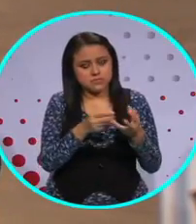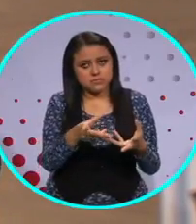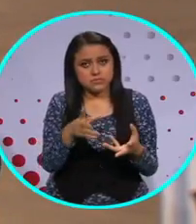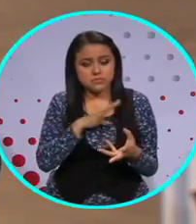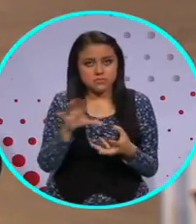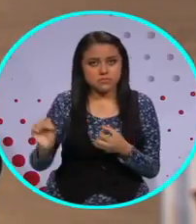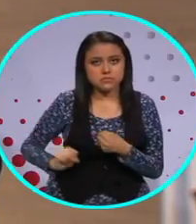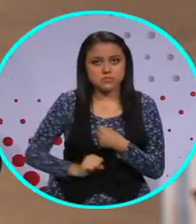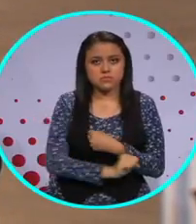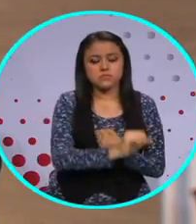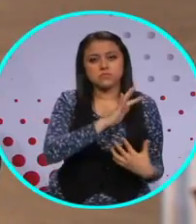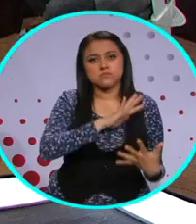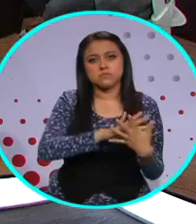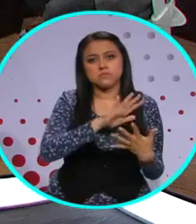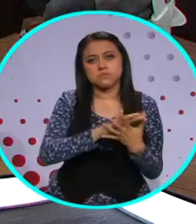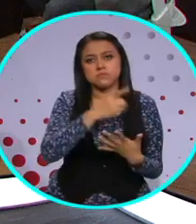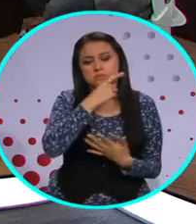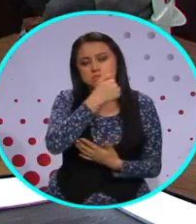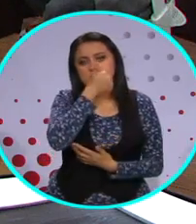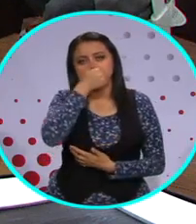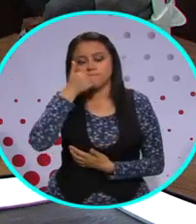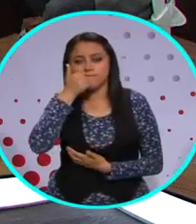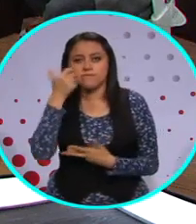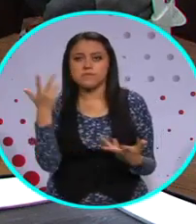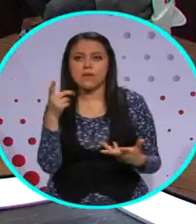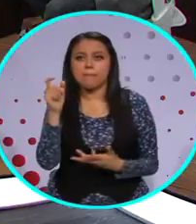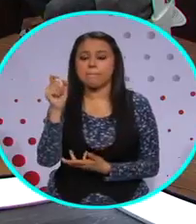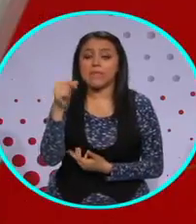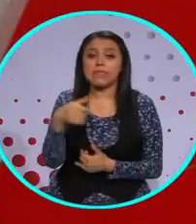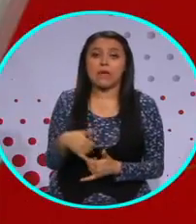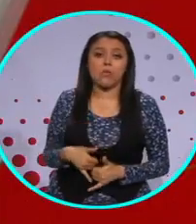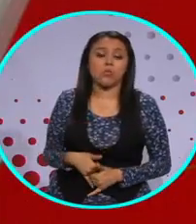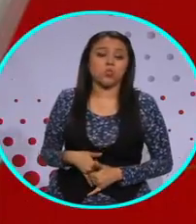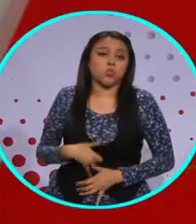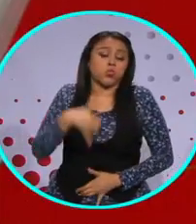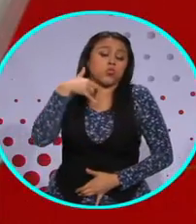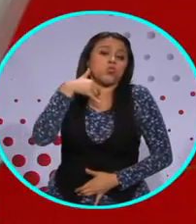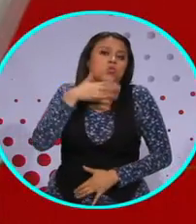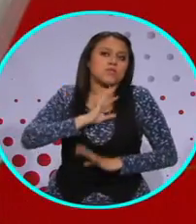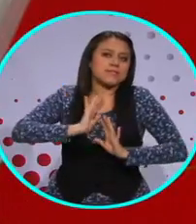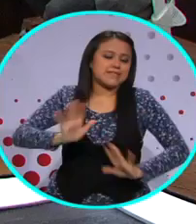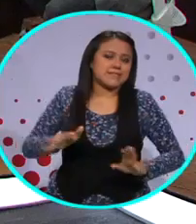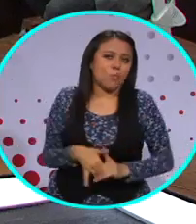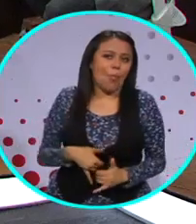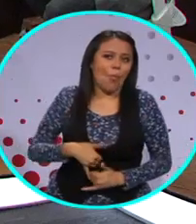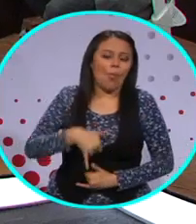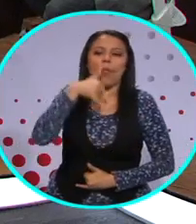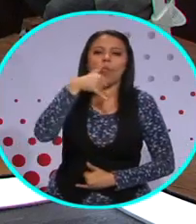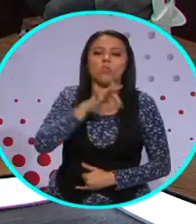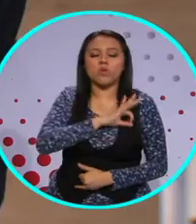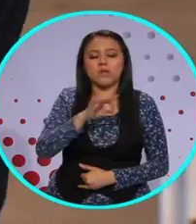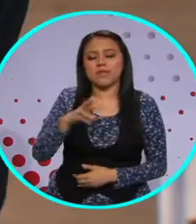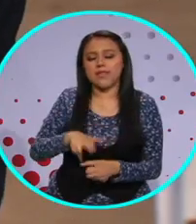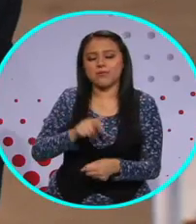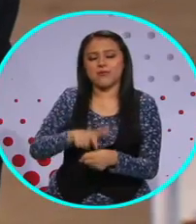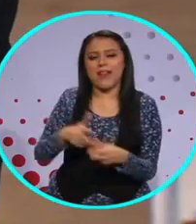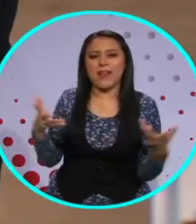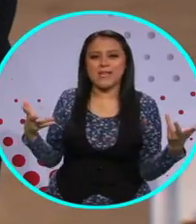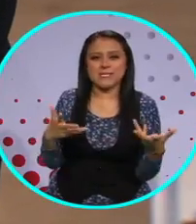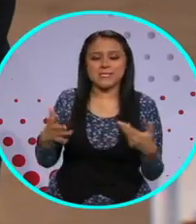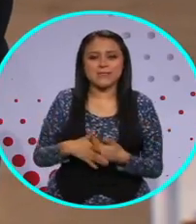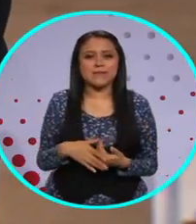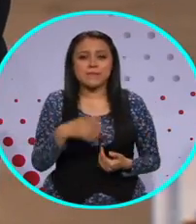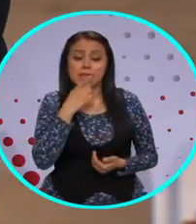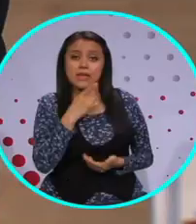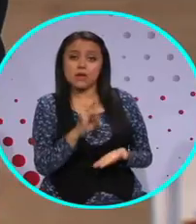estampar por mucho tiempo ponga una huelga de hambre sin medicamentos de forma natural y el otro ya